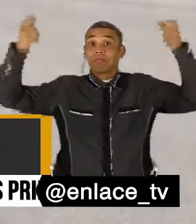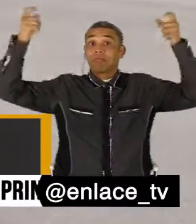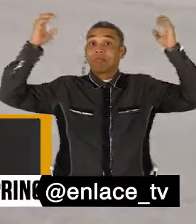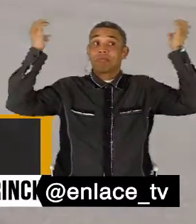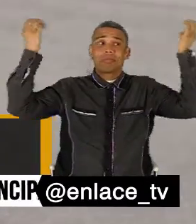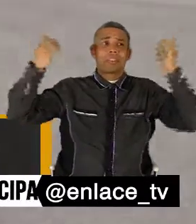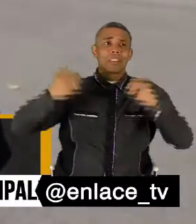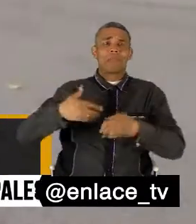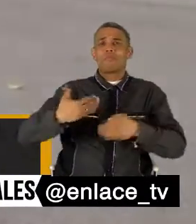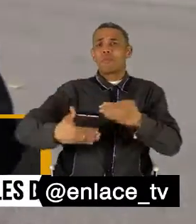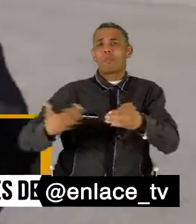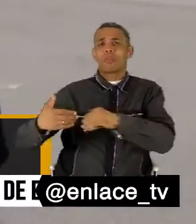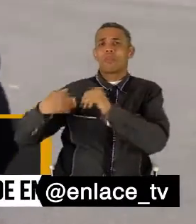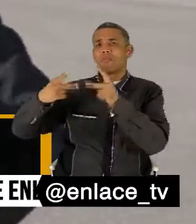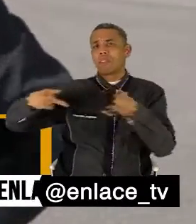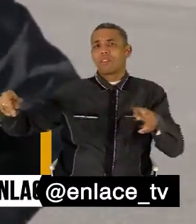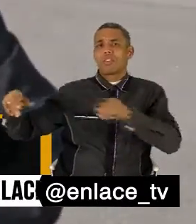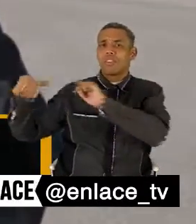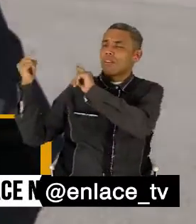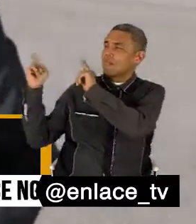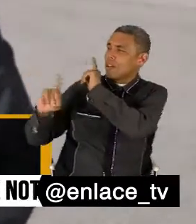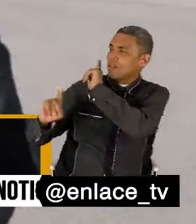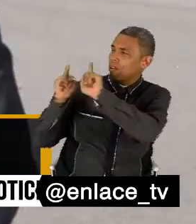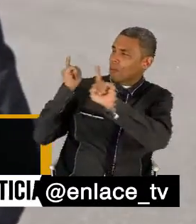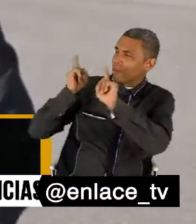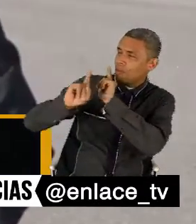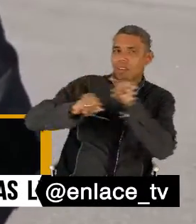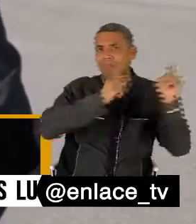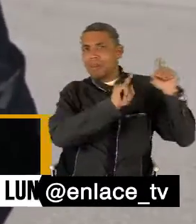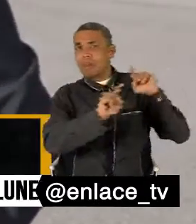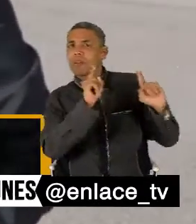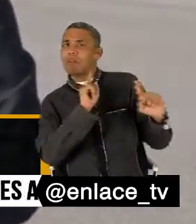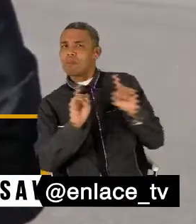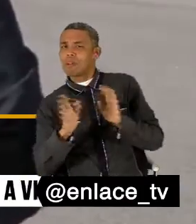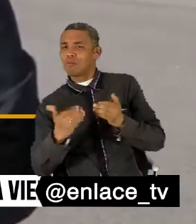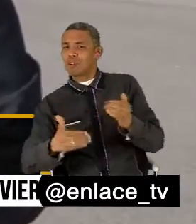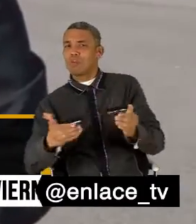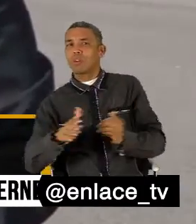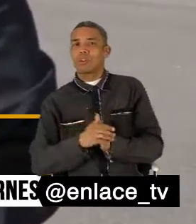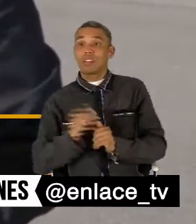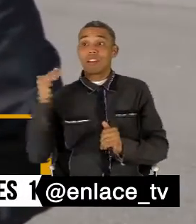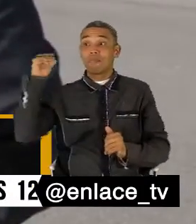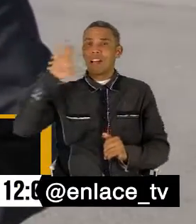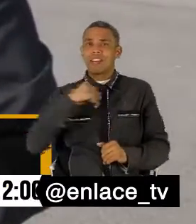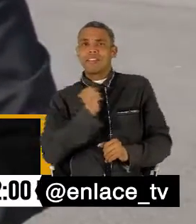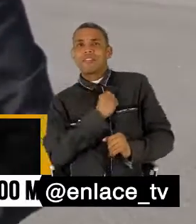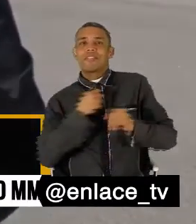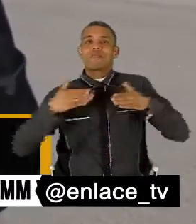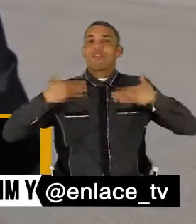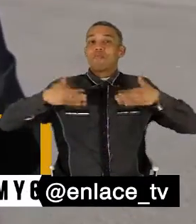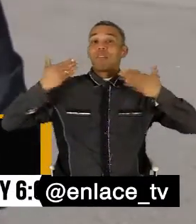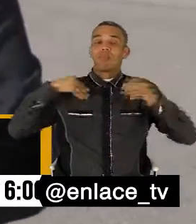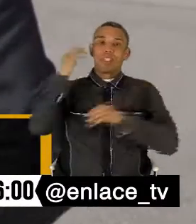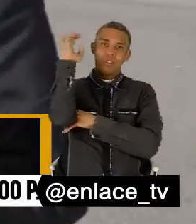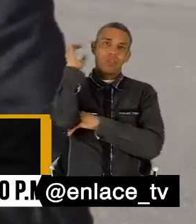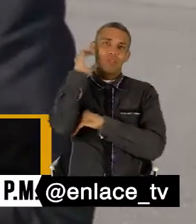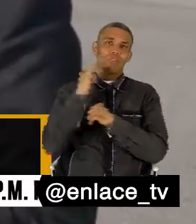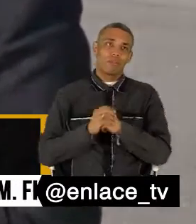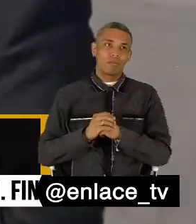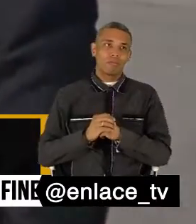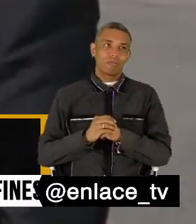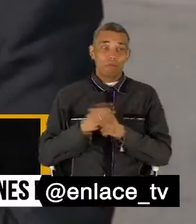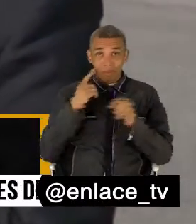público, los colombianos son los que ponen la fiesta, ponen el ambiente acá, previo a este compromiso entre Colombia y Paraguay, que se jugará aquí, en este